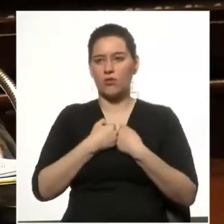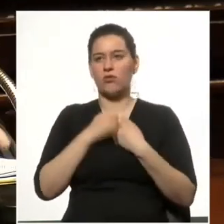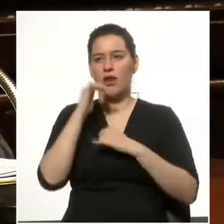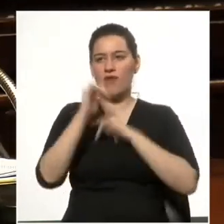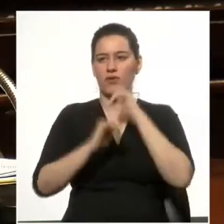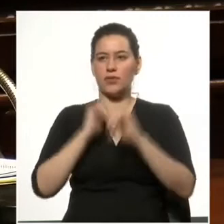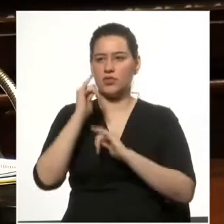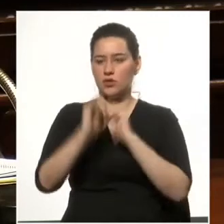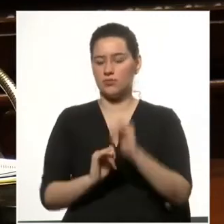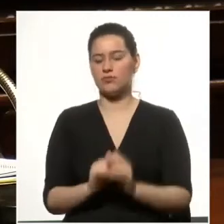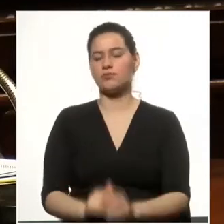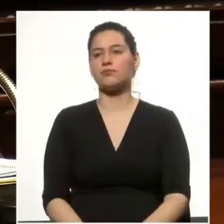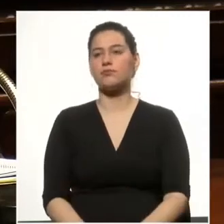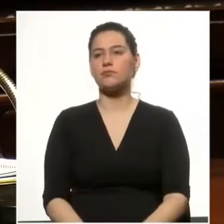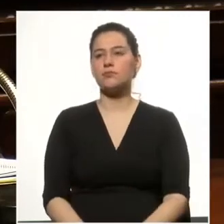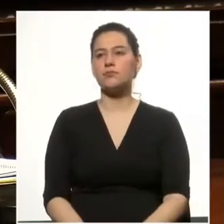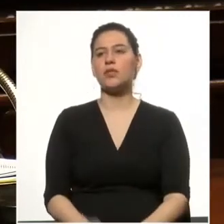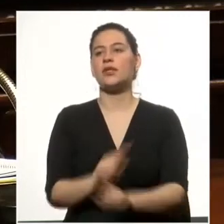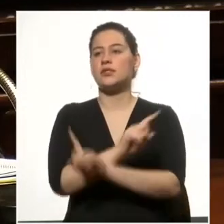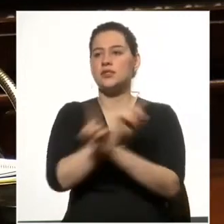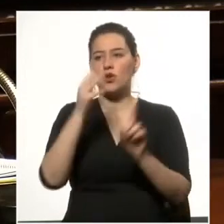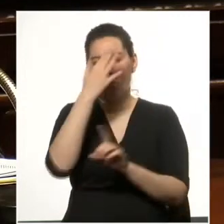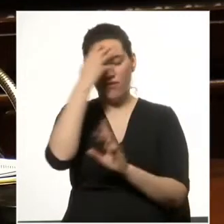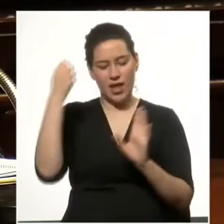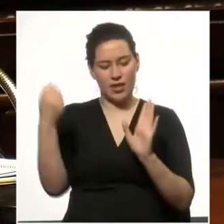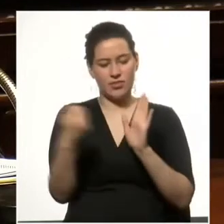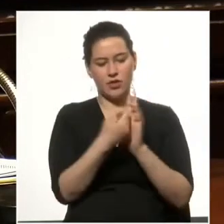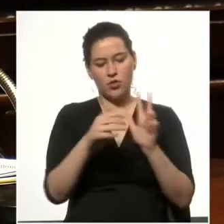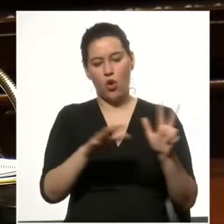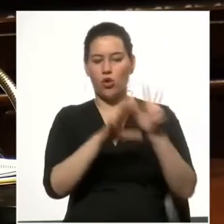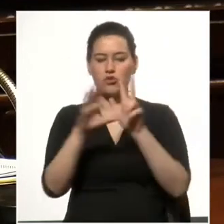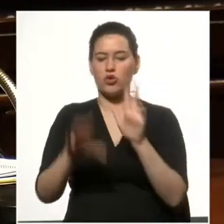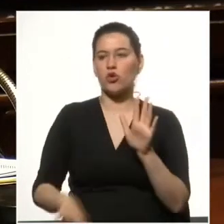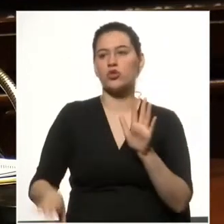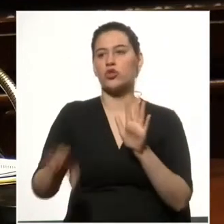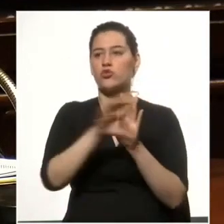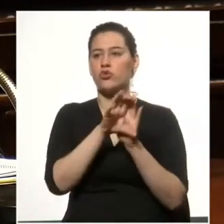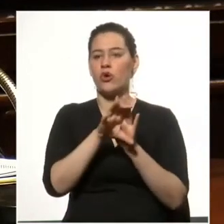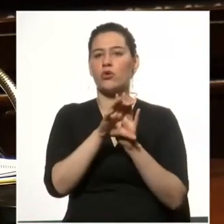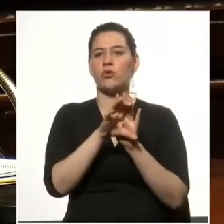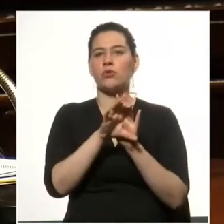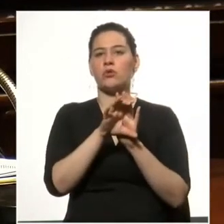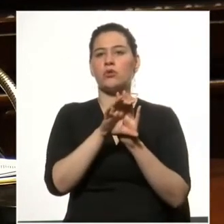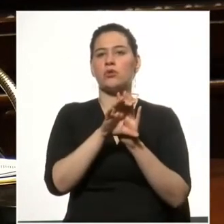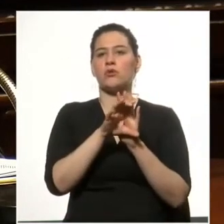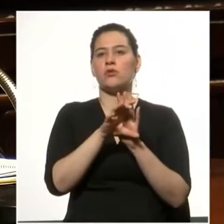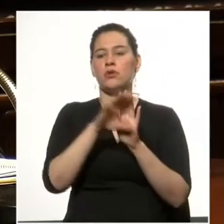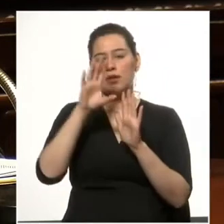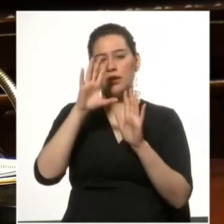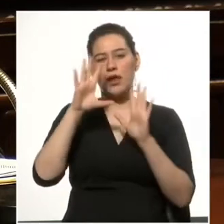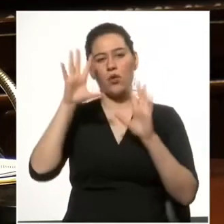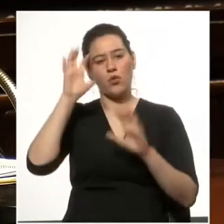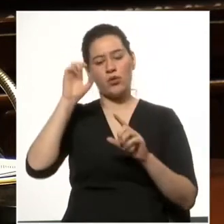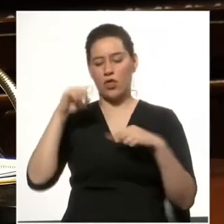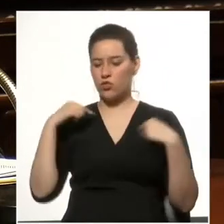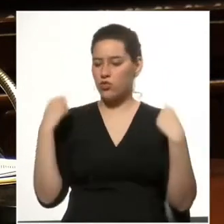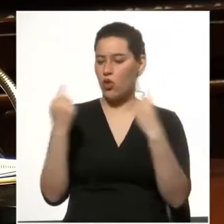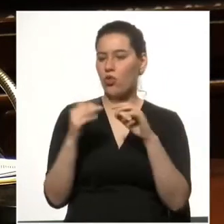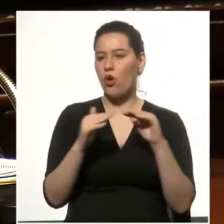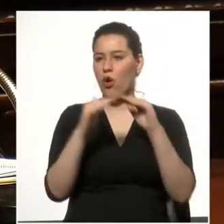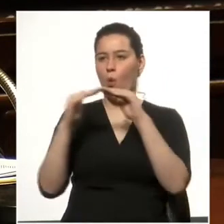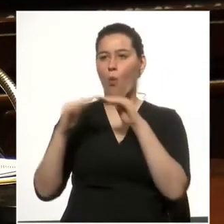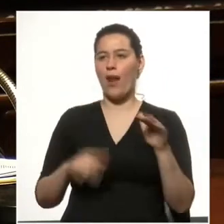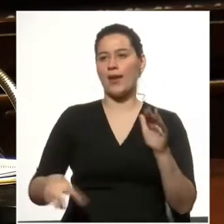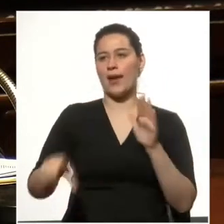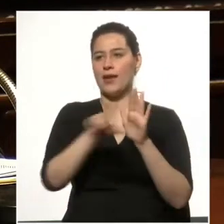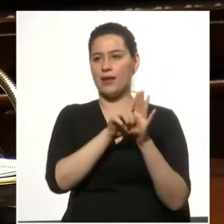la información, sin olvidar el artículo 8 de la Constitución de la República, que nos recuerda que todos somos iguales ante la